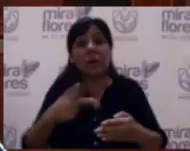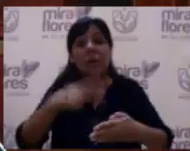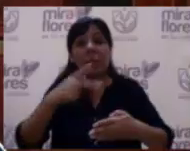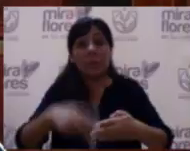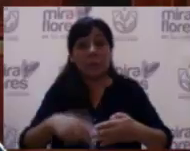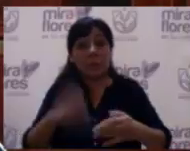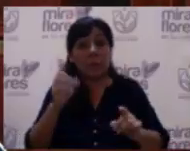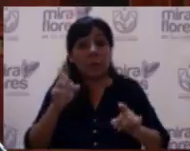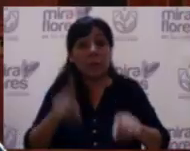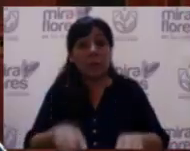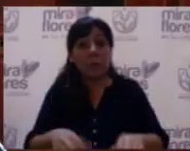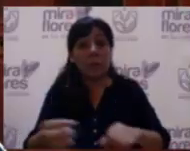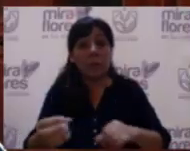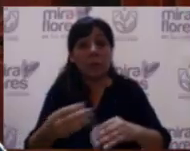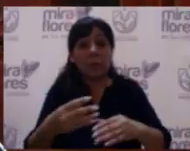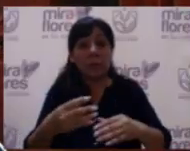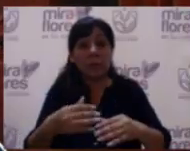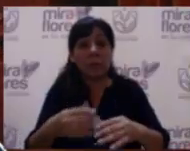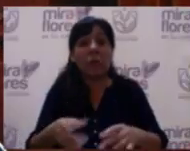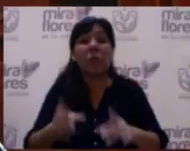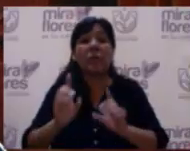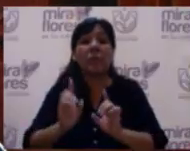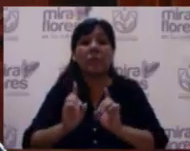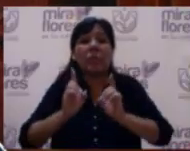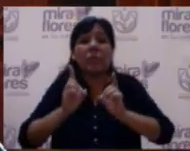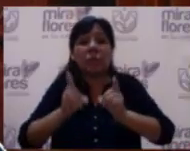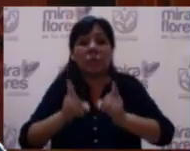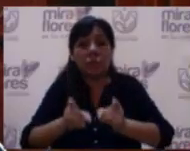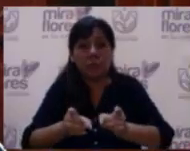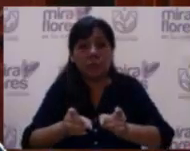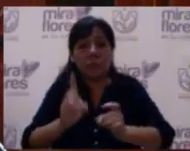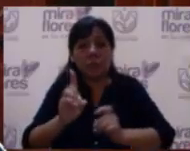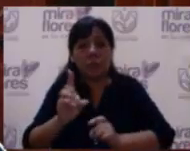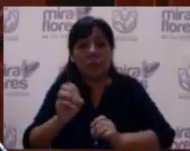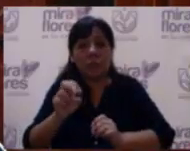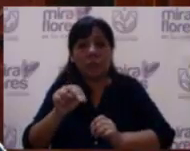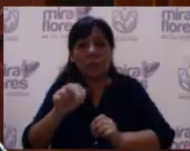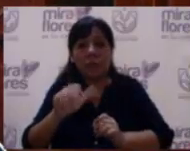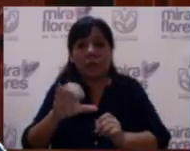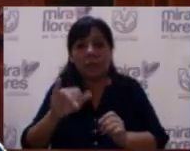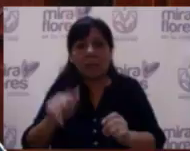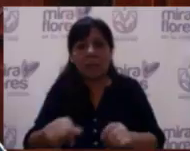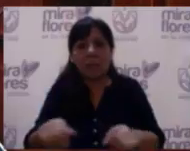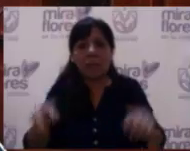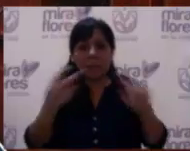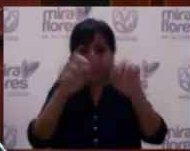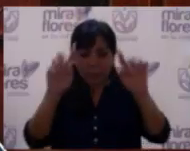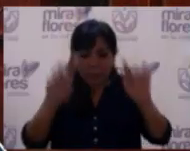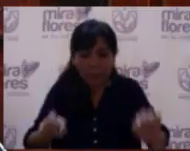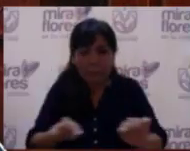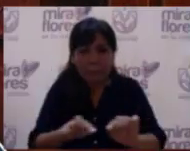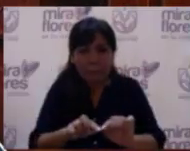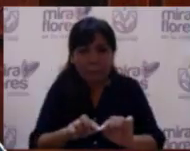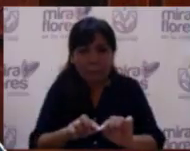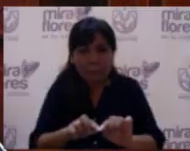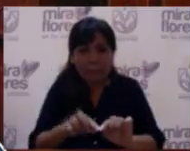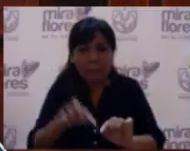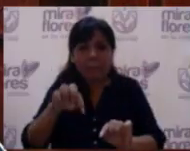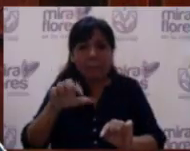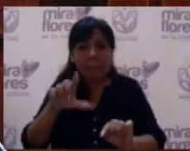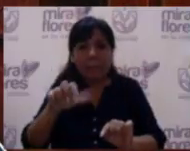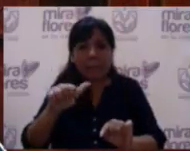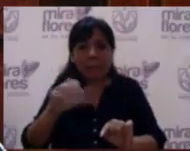acuerdo de consejo que acepta la donación consistente en un busto y placa conmemorativa del héroe naval Juan Alfaro